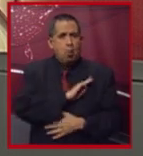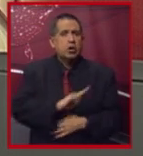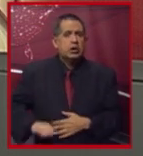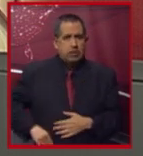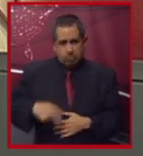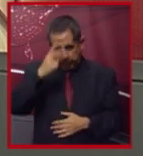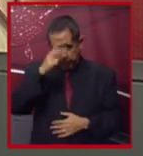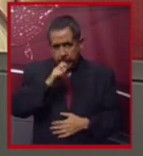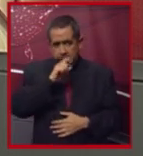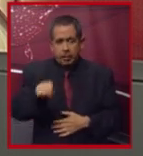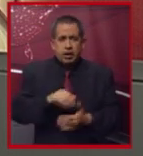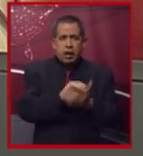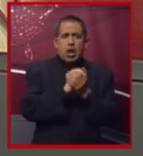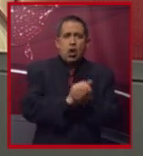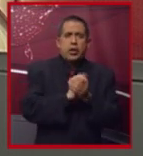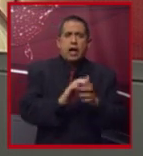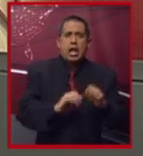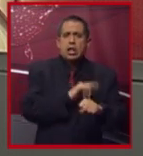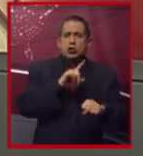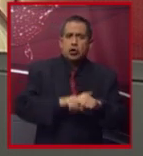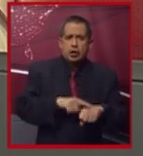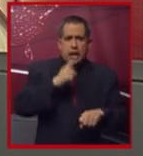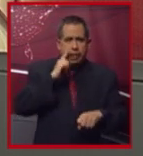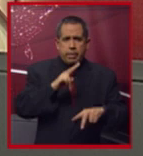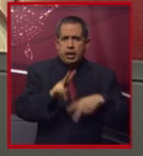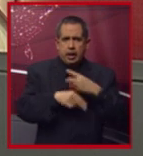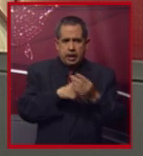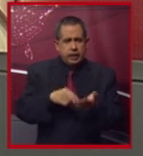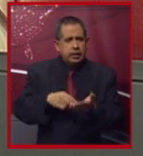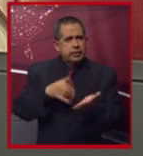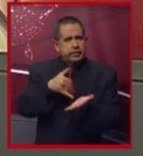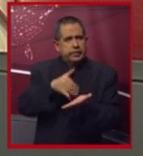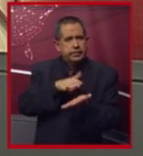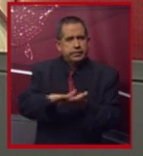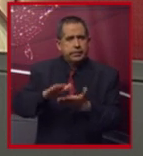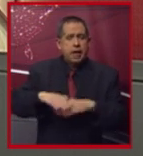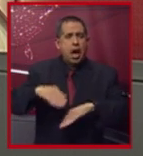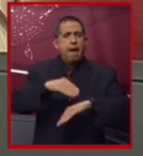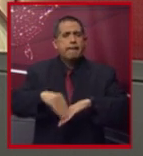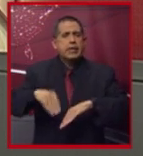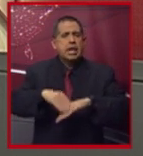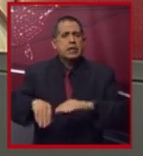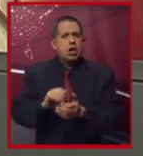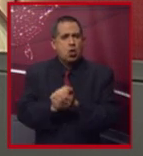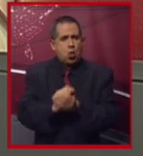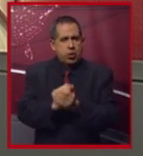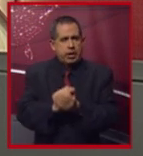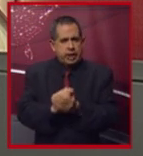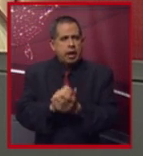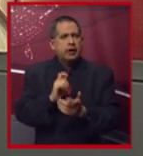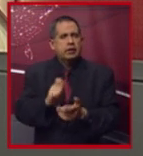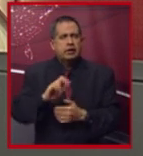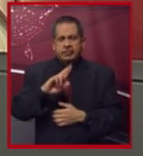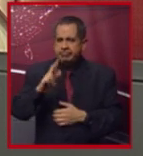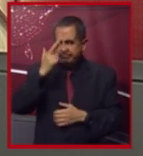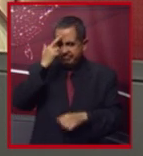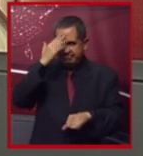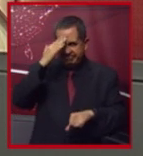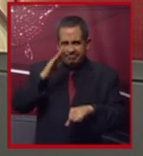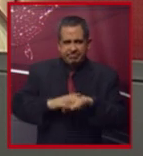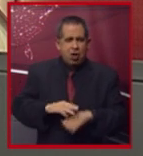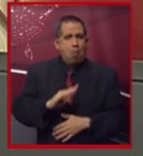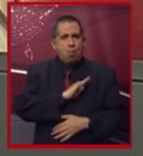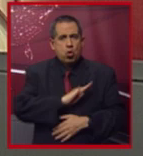como un llamado al titular de la Lotería Nacional para la impresión y circulación de un billete de lotería para reconocer la aportación